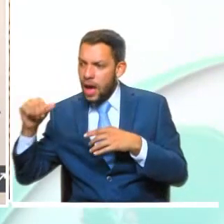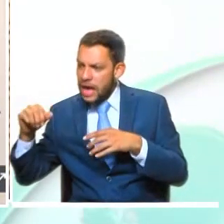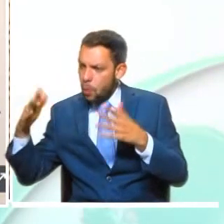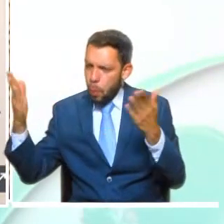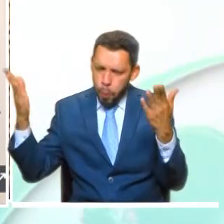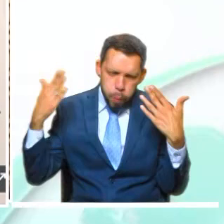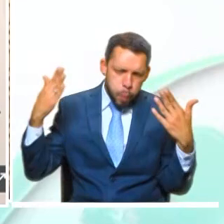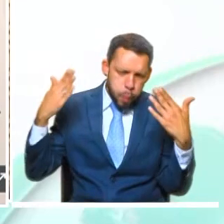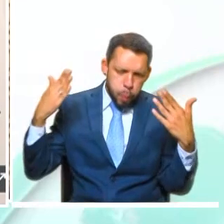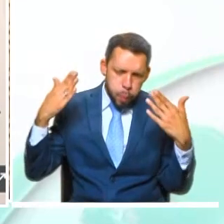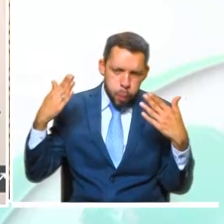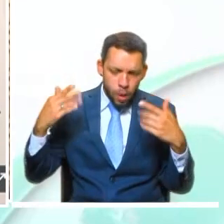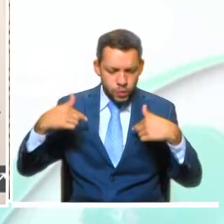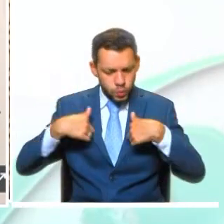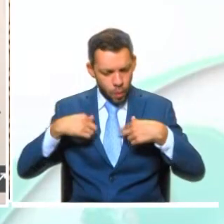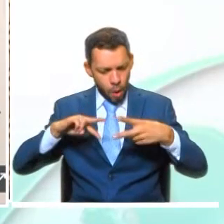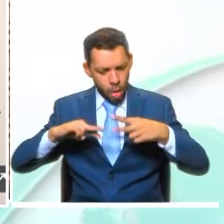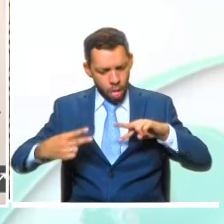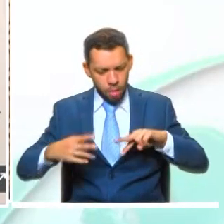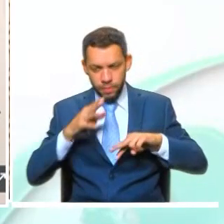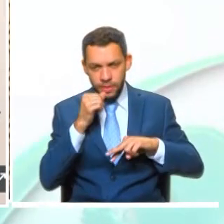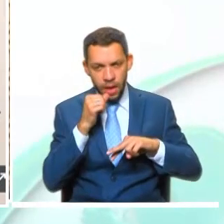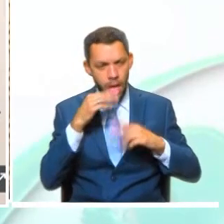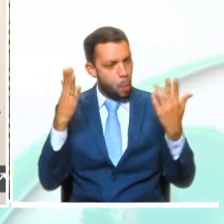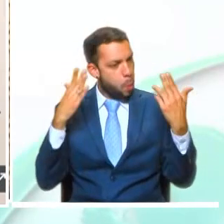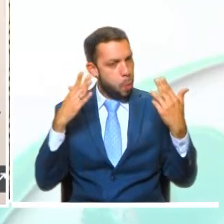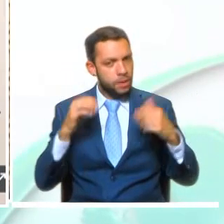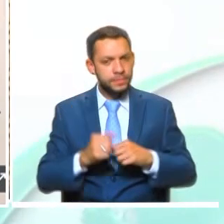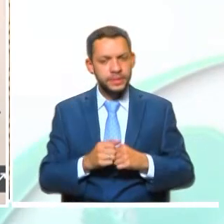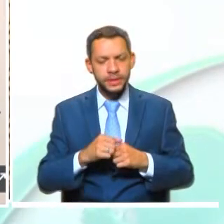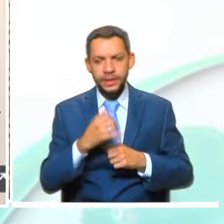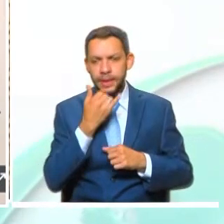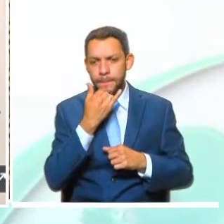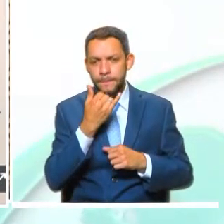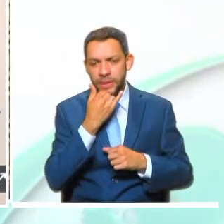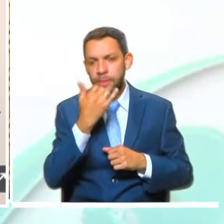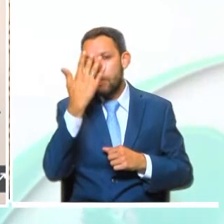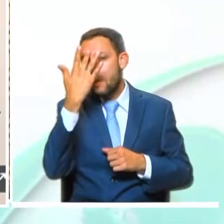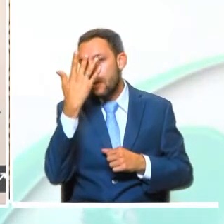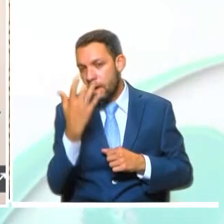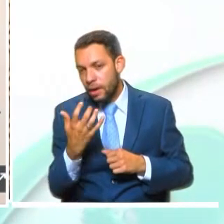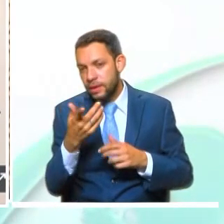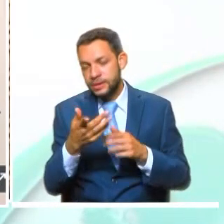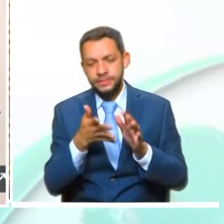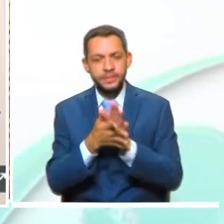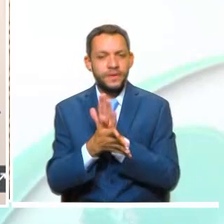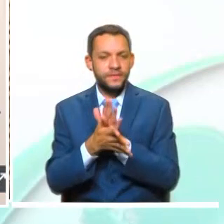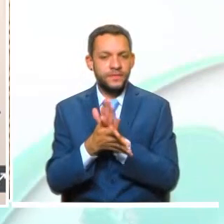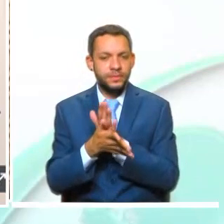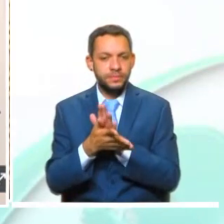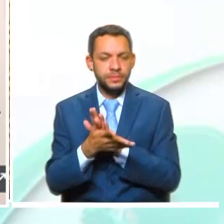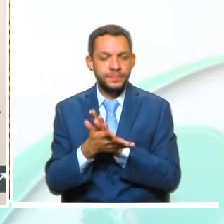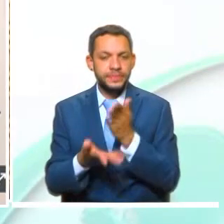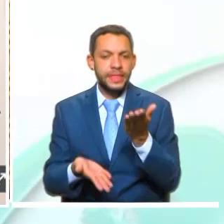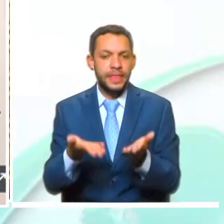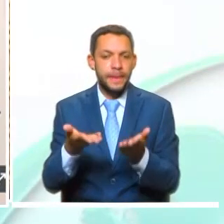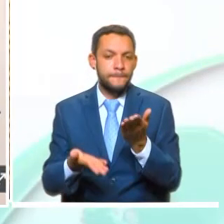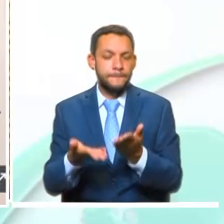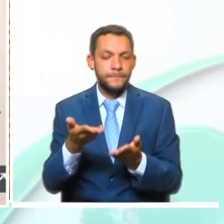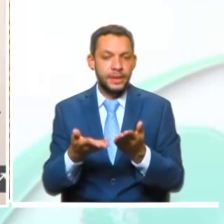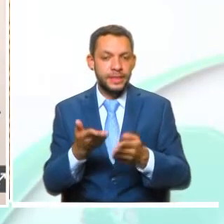qué relación puede tener una y la otra primero historia de planificación